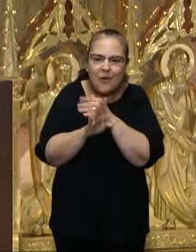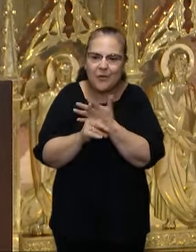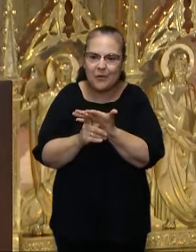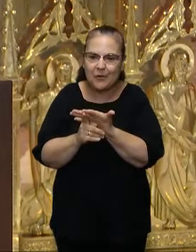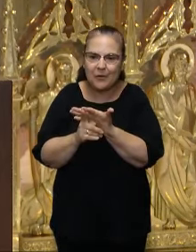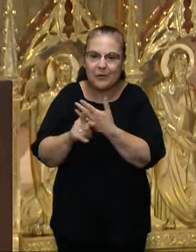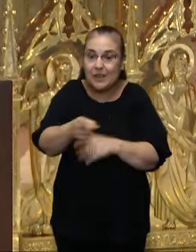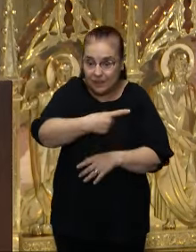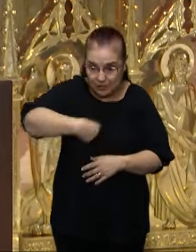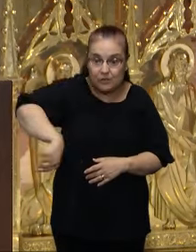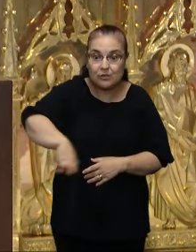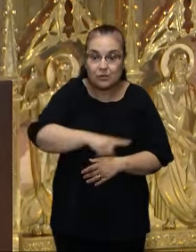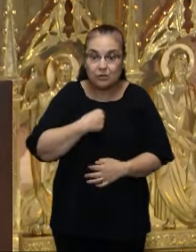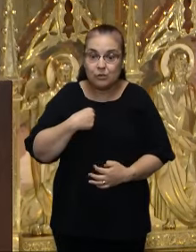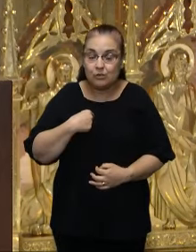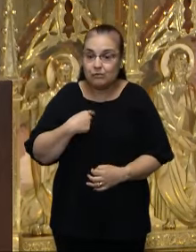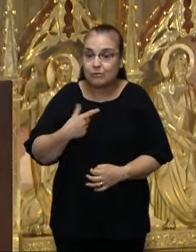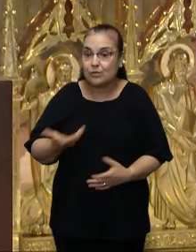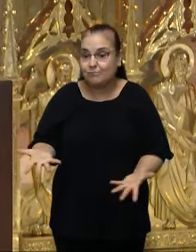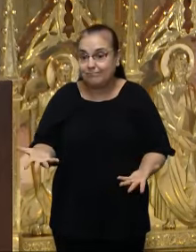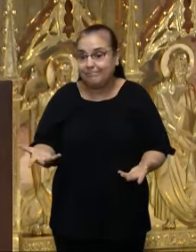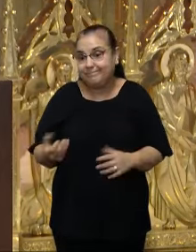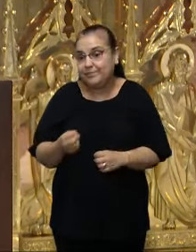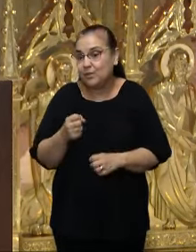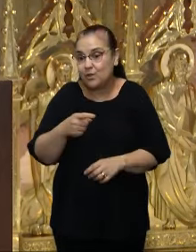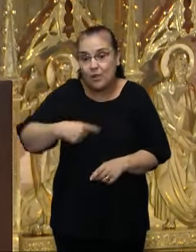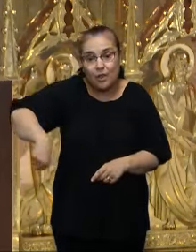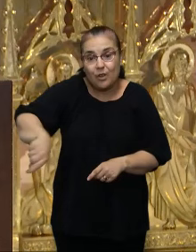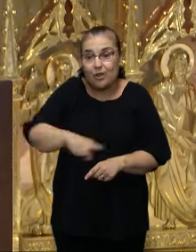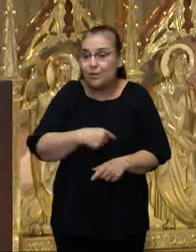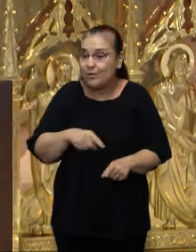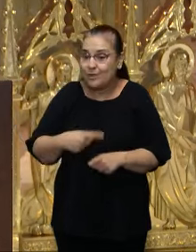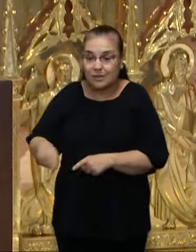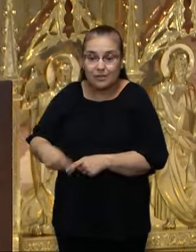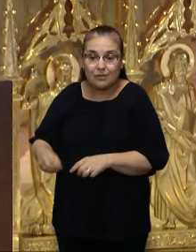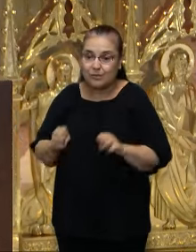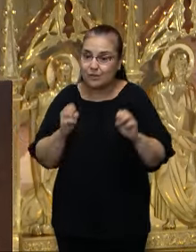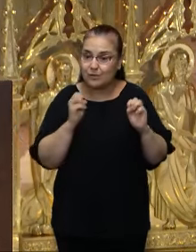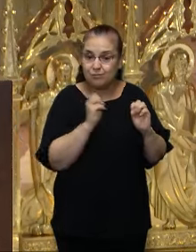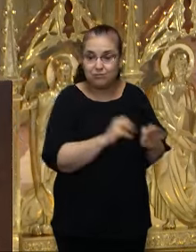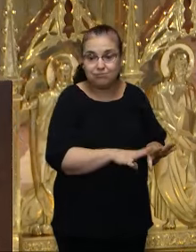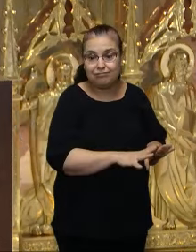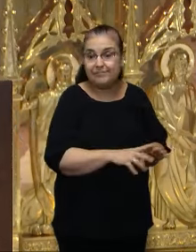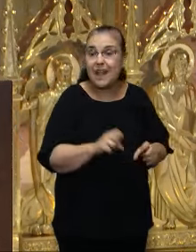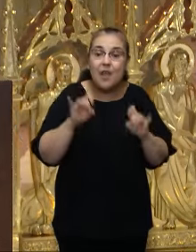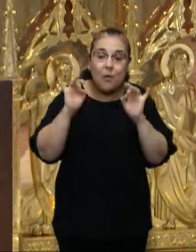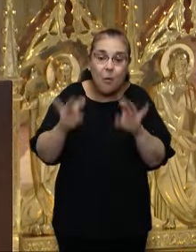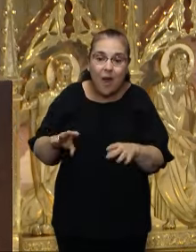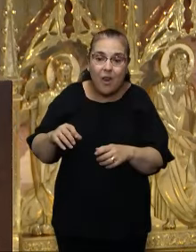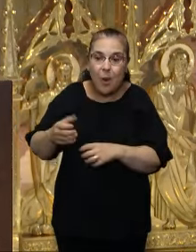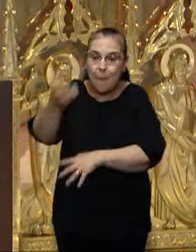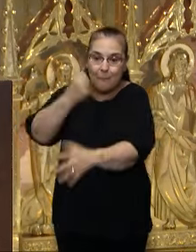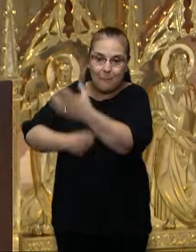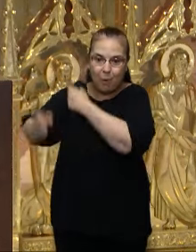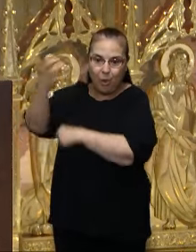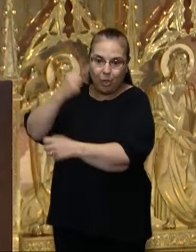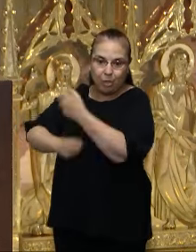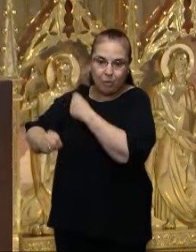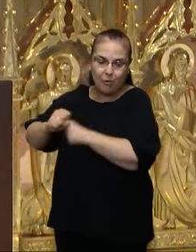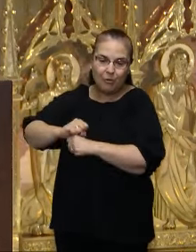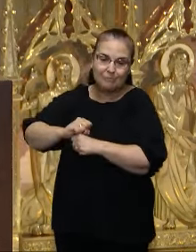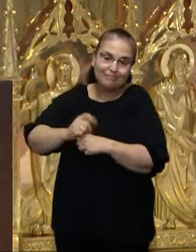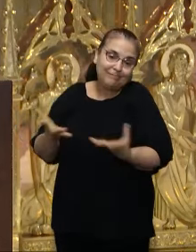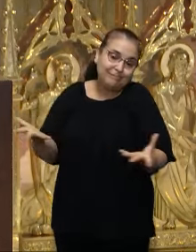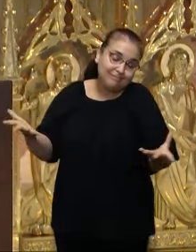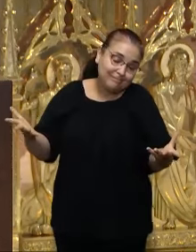tenemos que arrancar todo lo nuestro. Tenemos que vaciarnos como los pozos y tenemos que dejar a un lado,